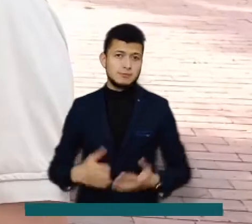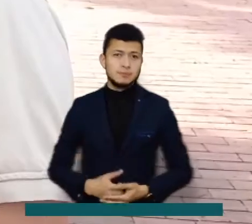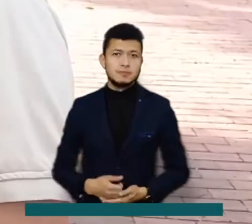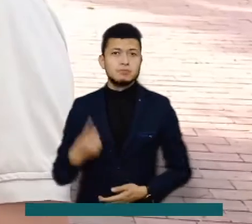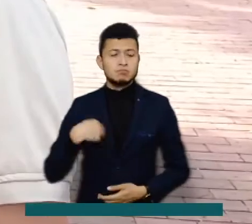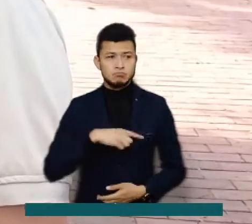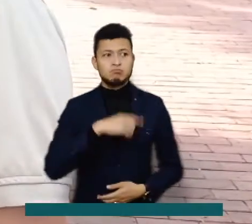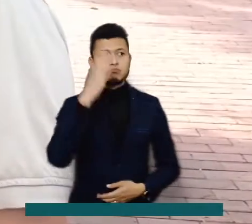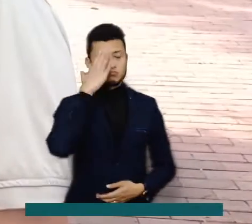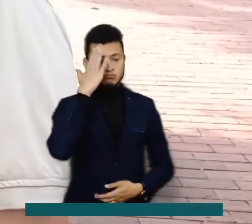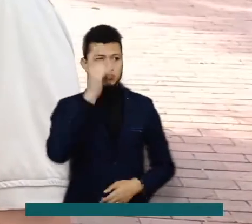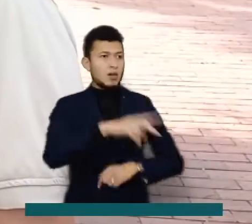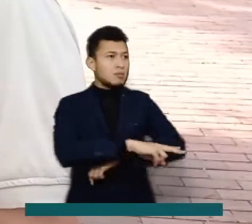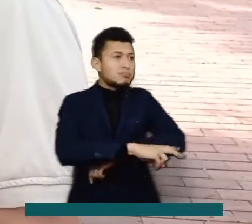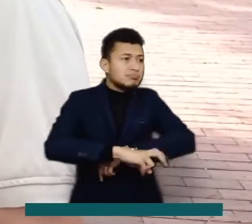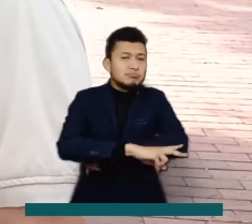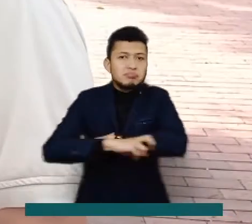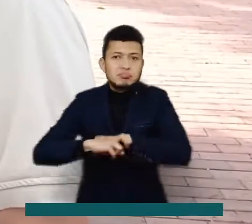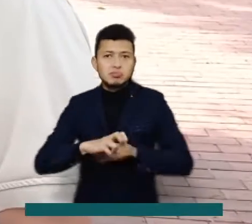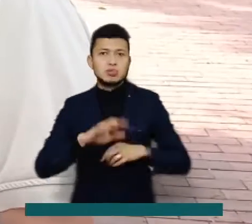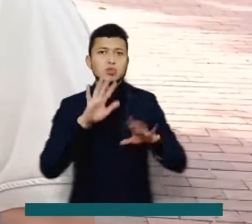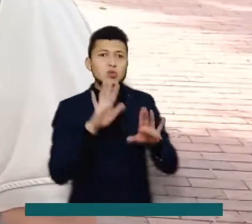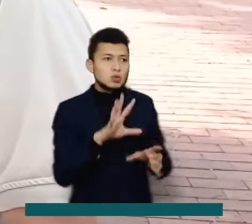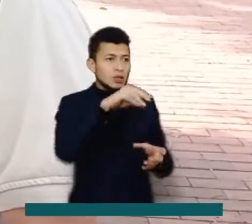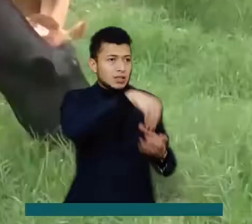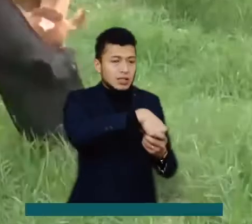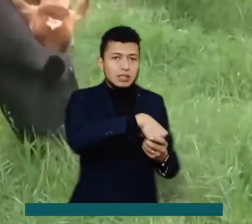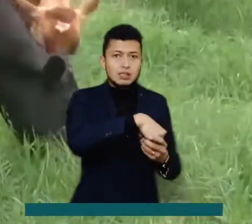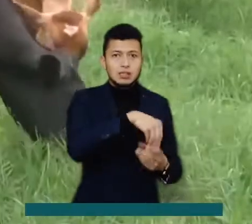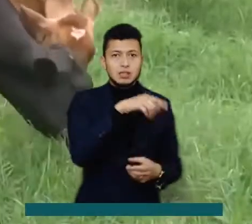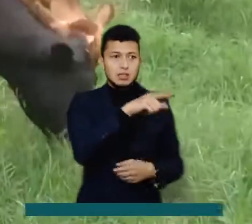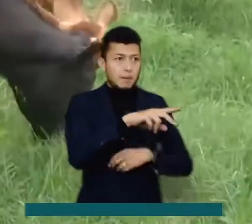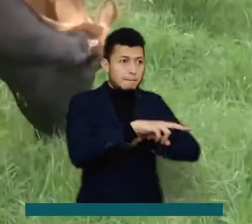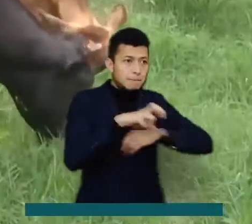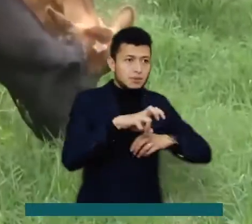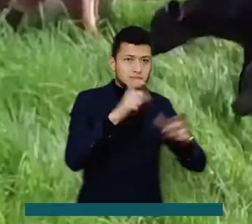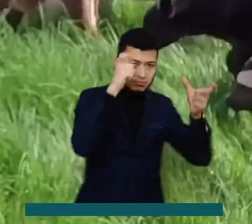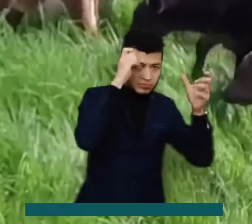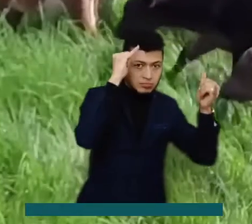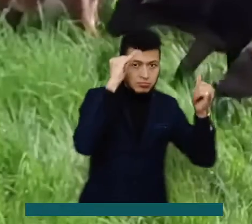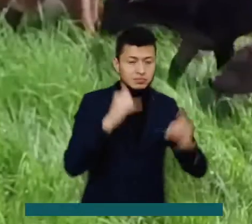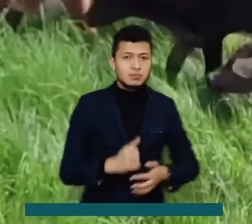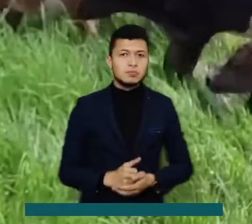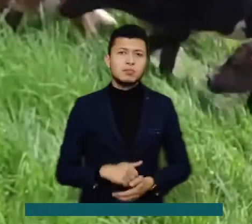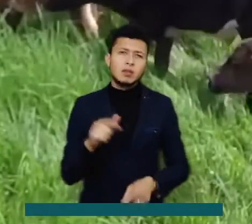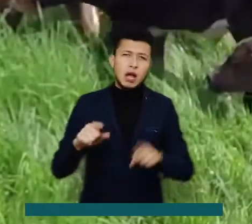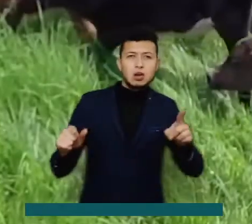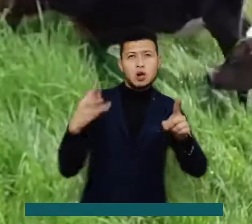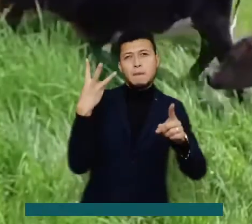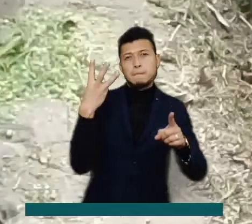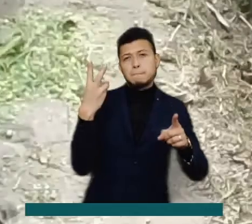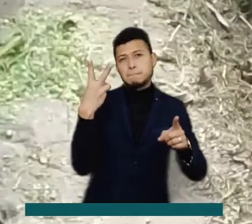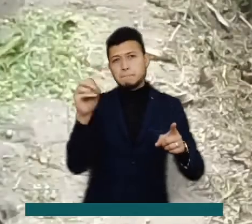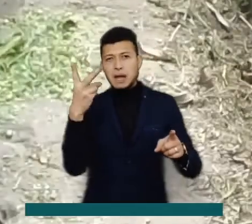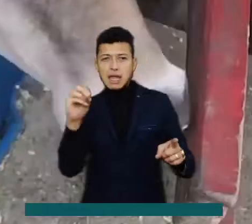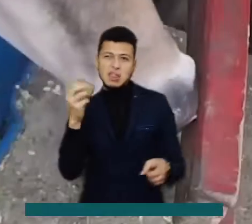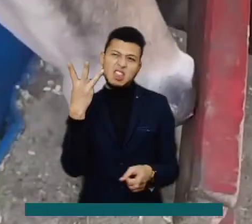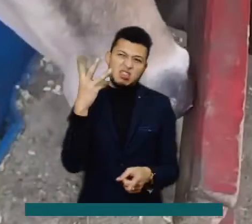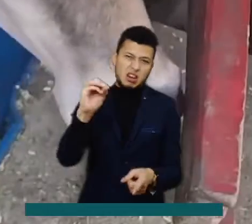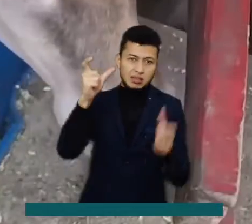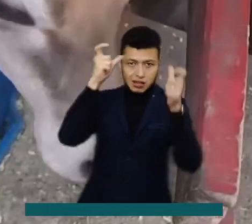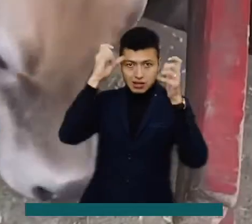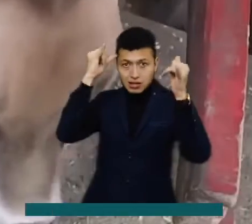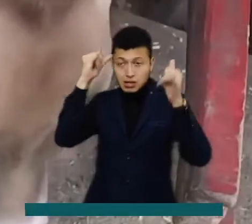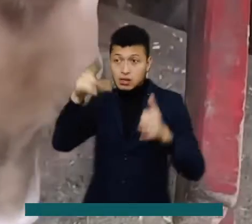que el aumento de la vigedad del carneo ha sido significativo. Para un pequeño productor que puede tener en promedio entre 20 y 30 reses por